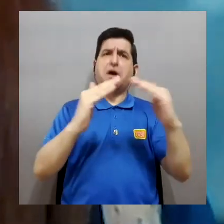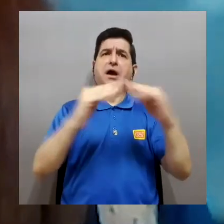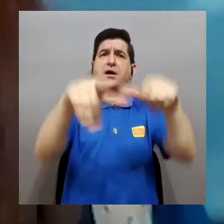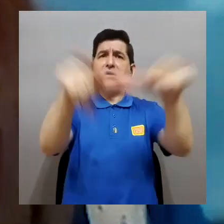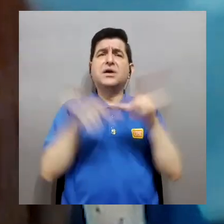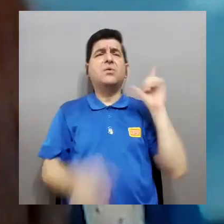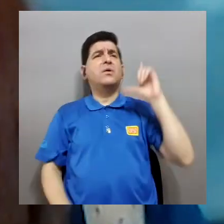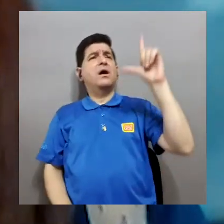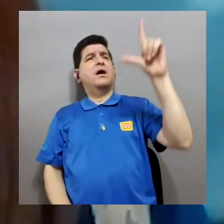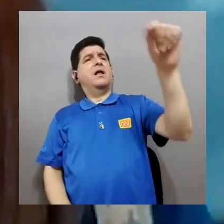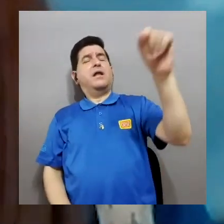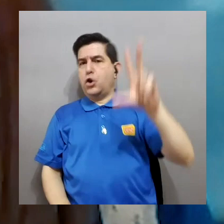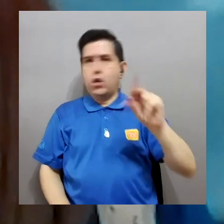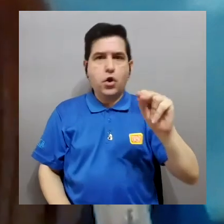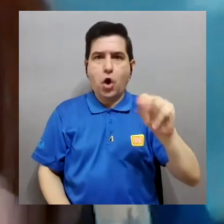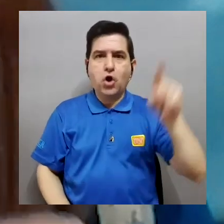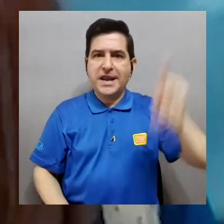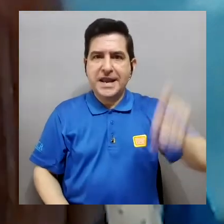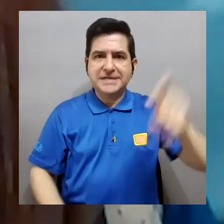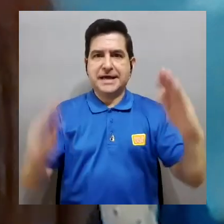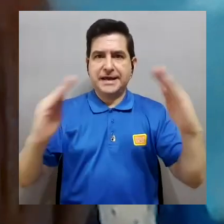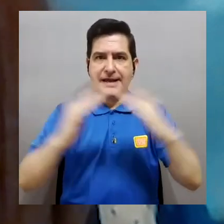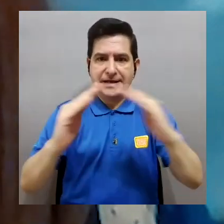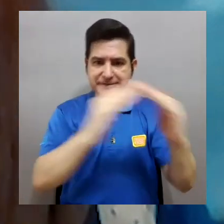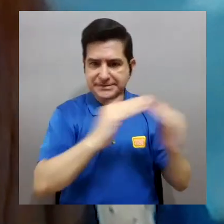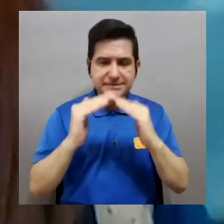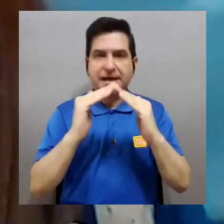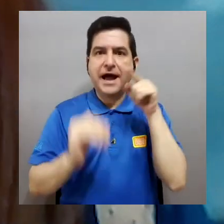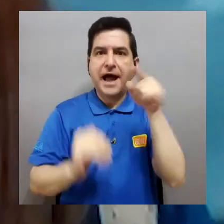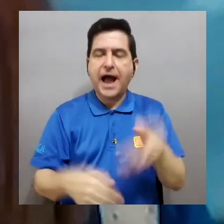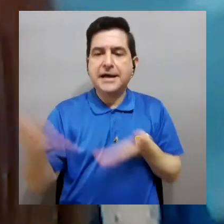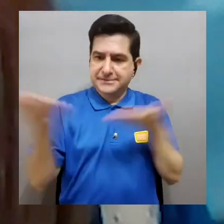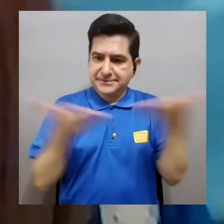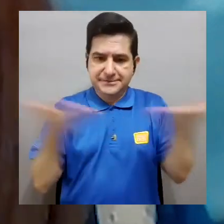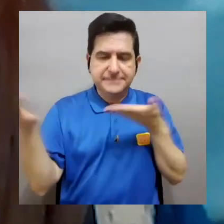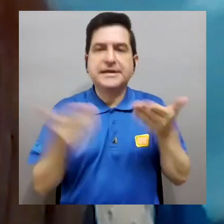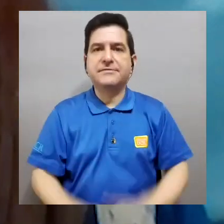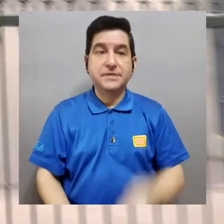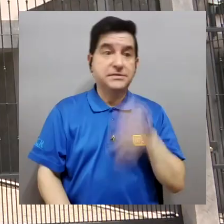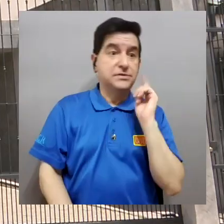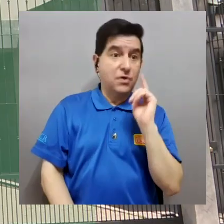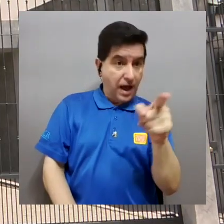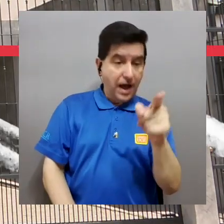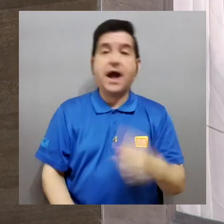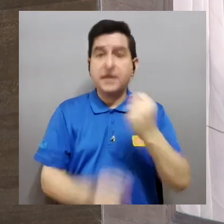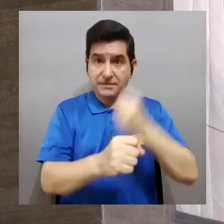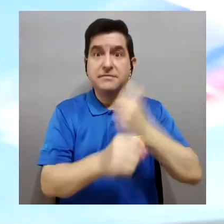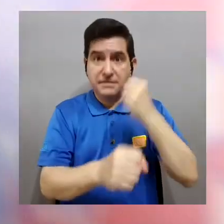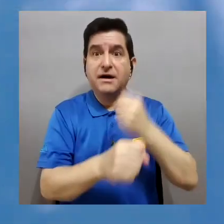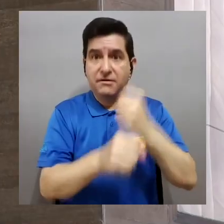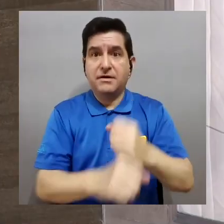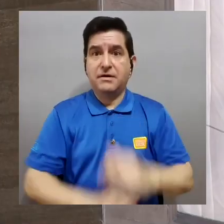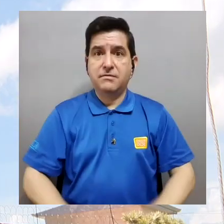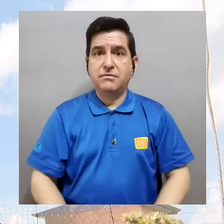vivienda en un lugar lejano. Y no, ellos necesitan la vivienda en la ciudad porque ahí están los servicios, ahí están sus empleos,